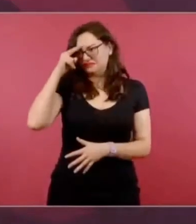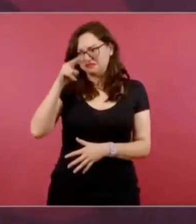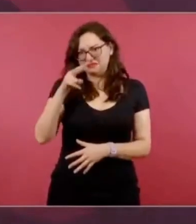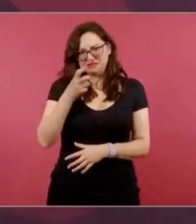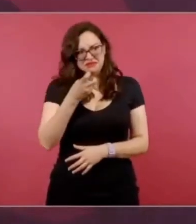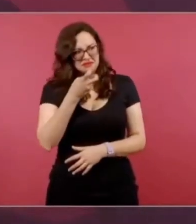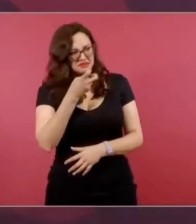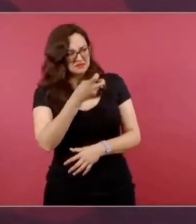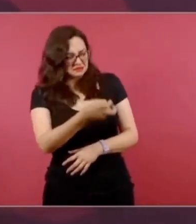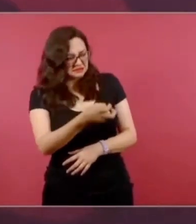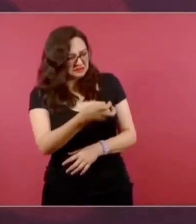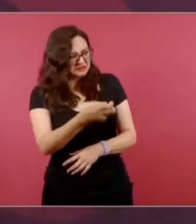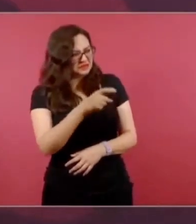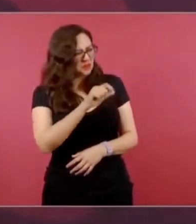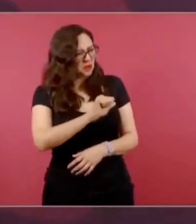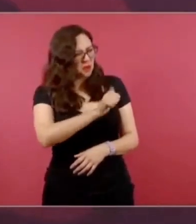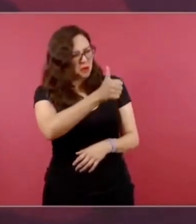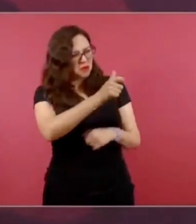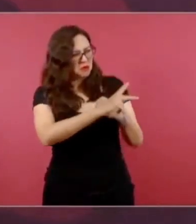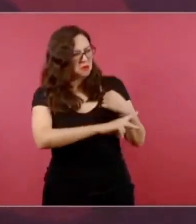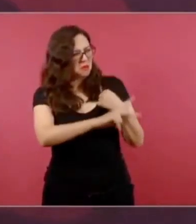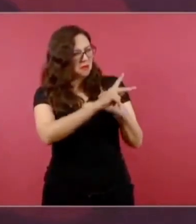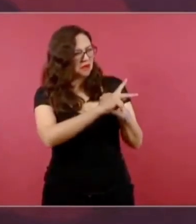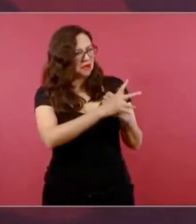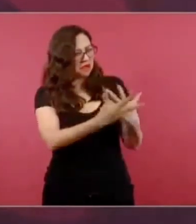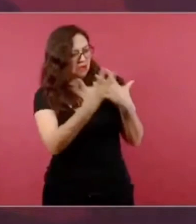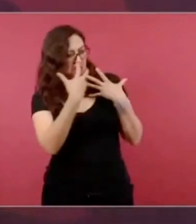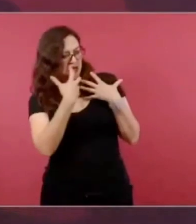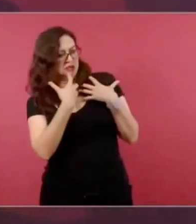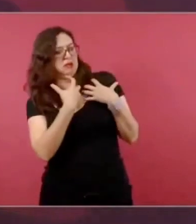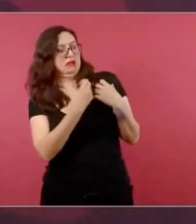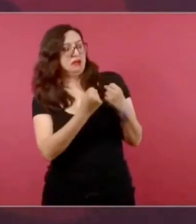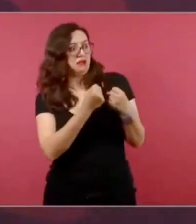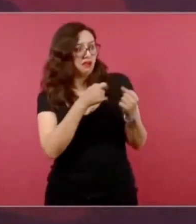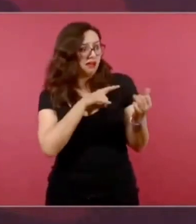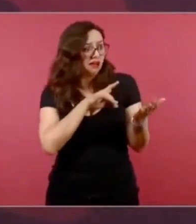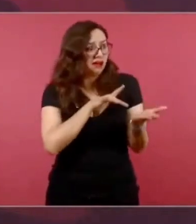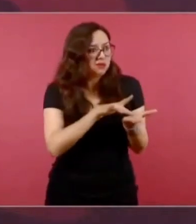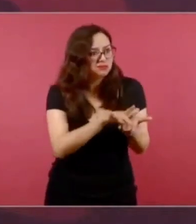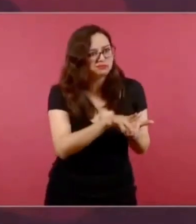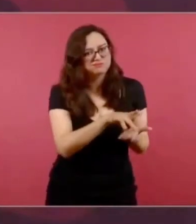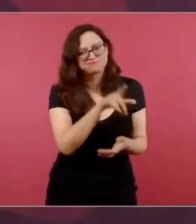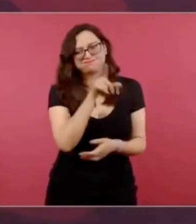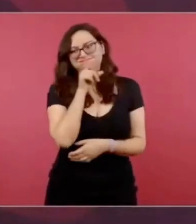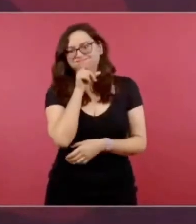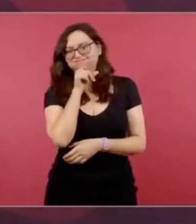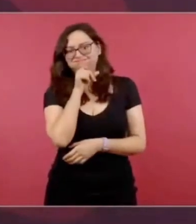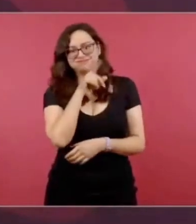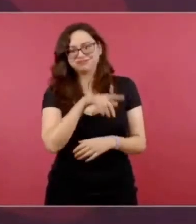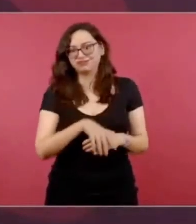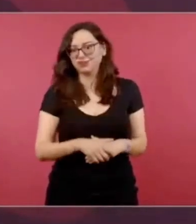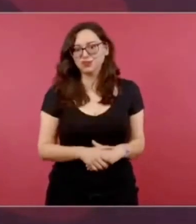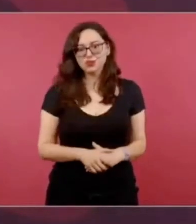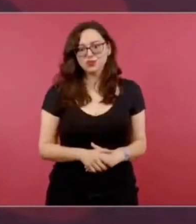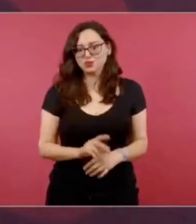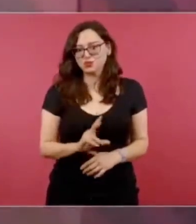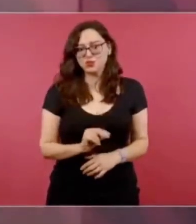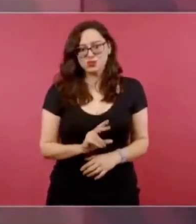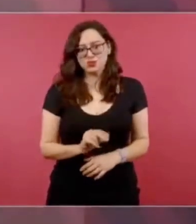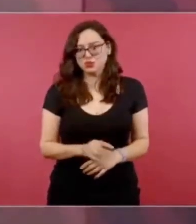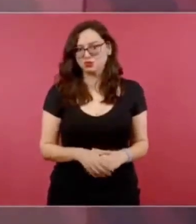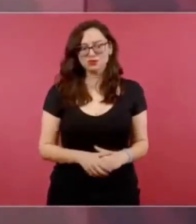a sus verdugos, a sus opresores. Lo que pasa es que esta